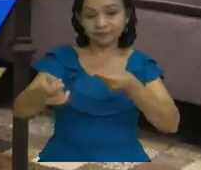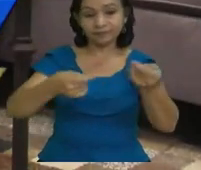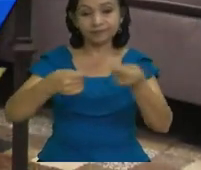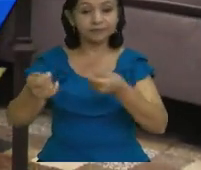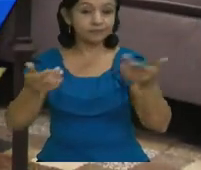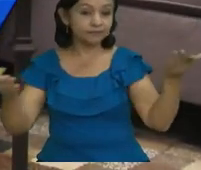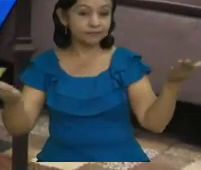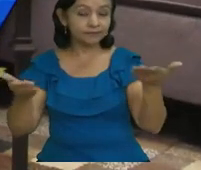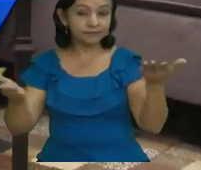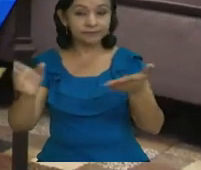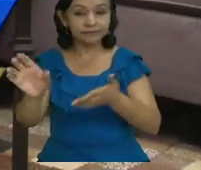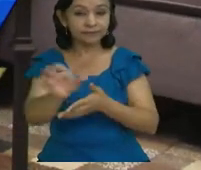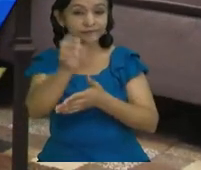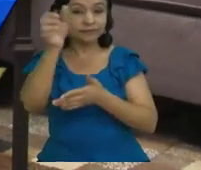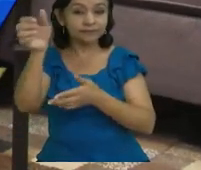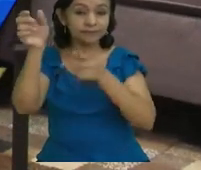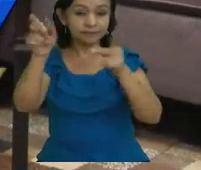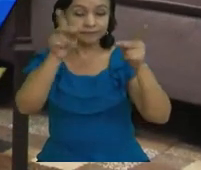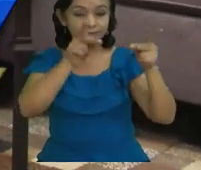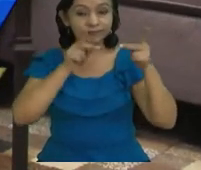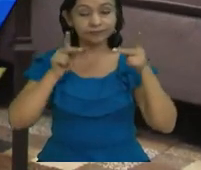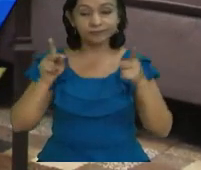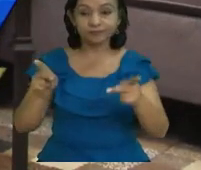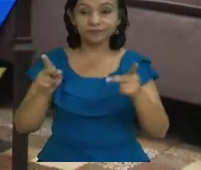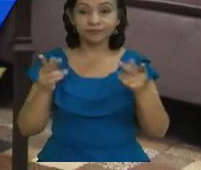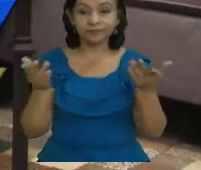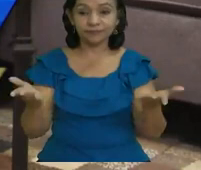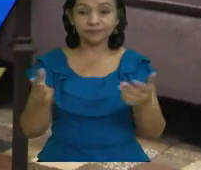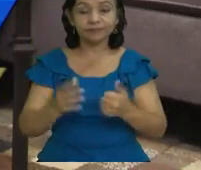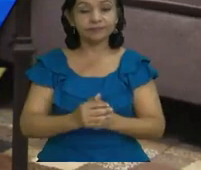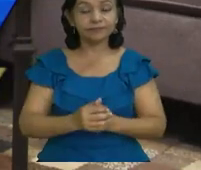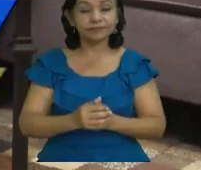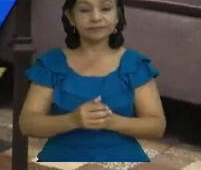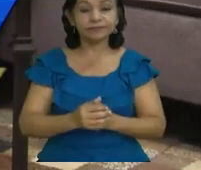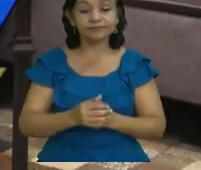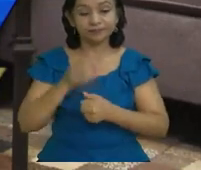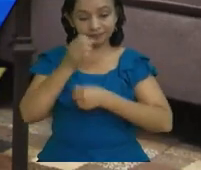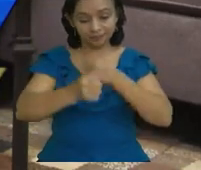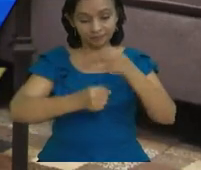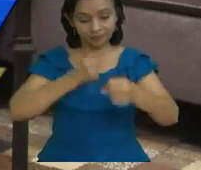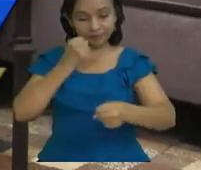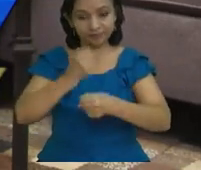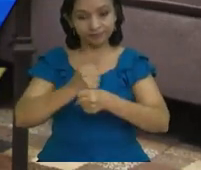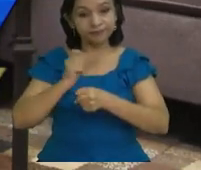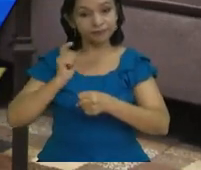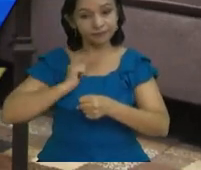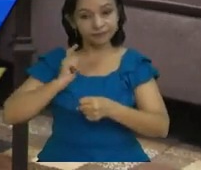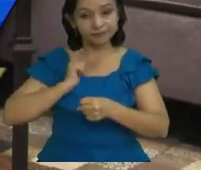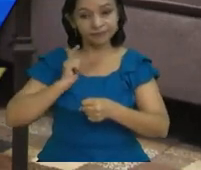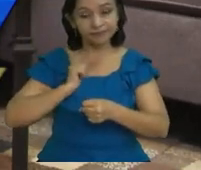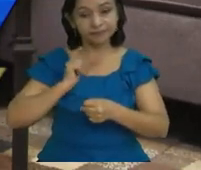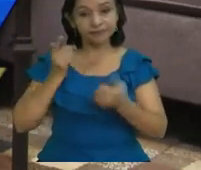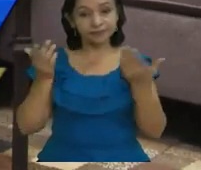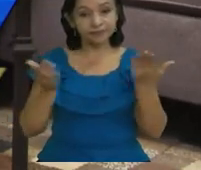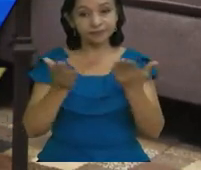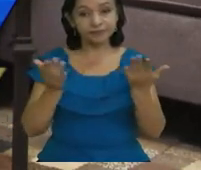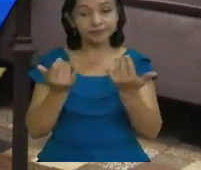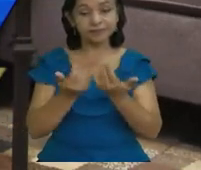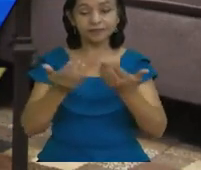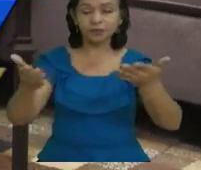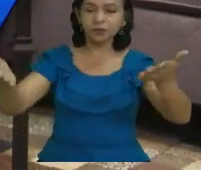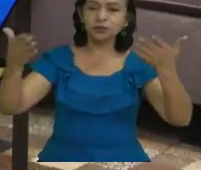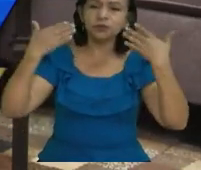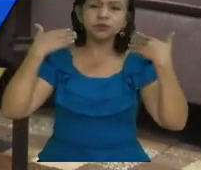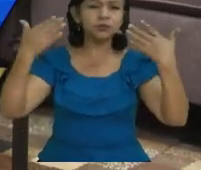o ofertan a otros productores en la zona. Entonces, para este año tenemos eso. En cuanto a lo que es la parte también